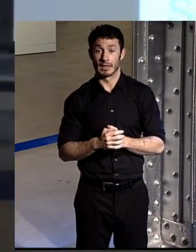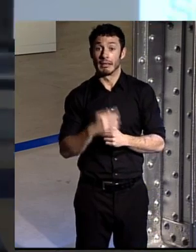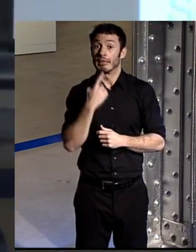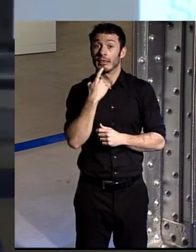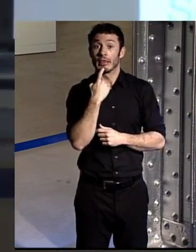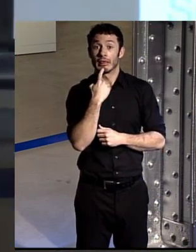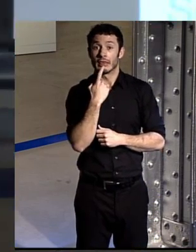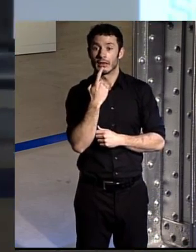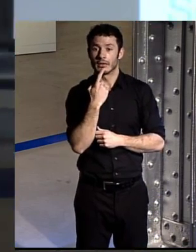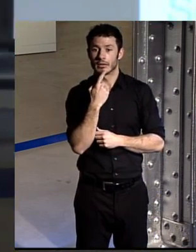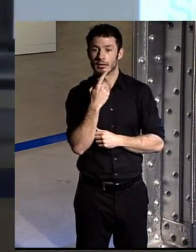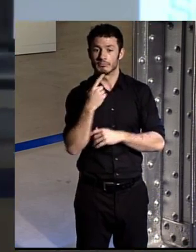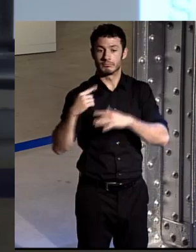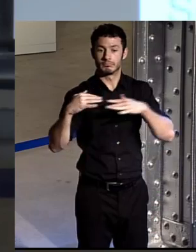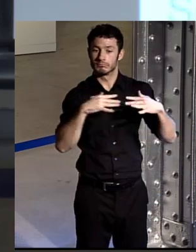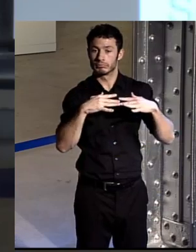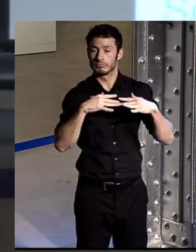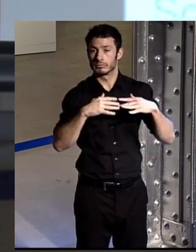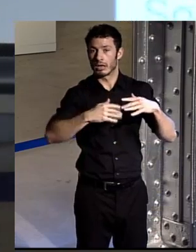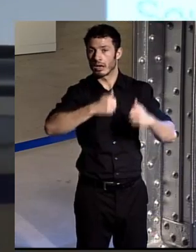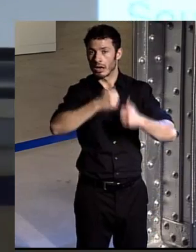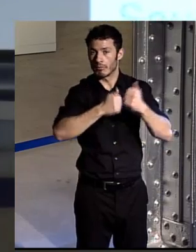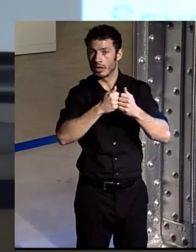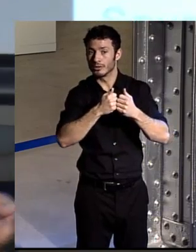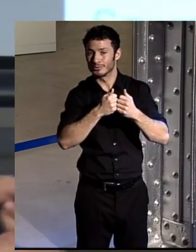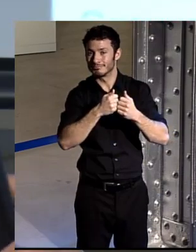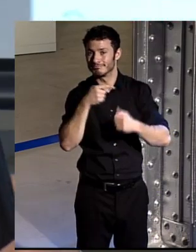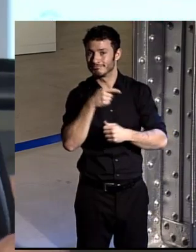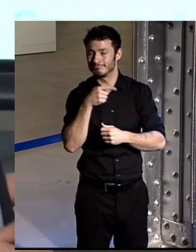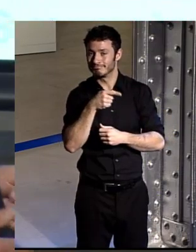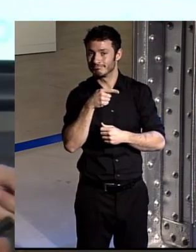el Mundial de Fútbol o algún otro tipo de competición.